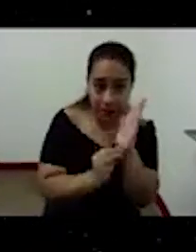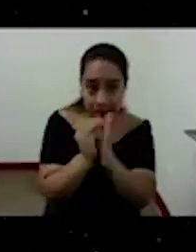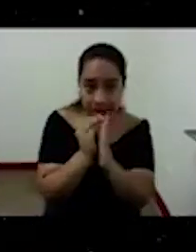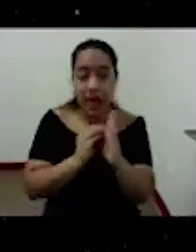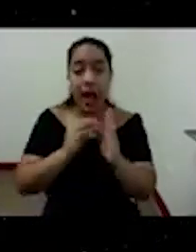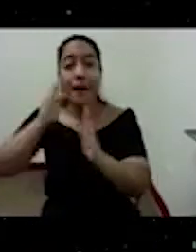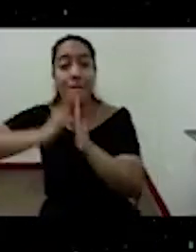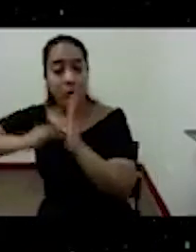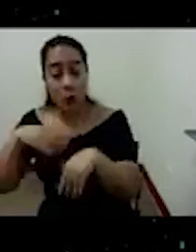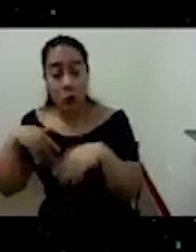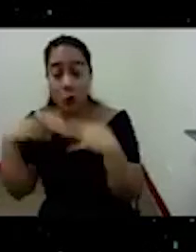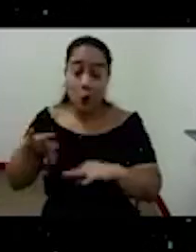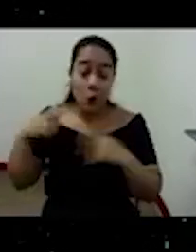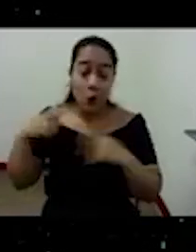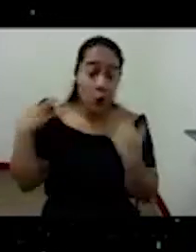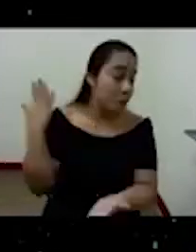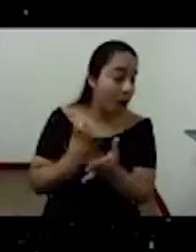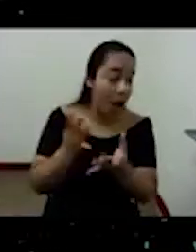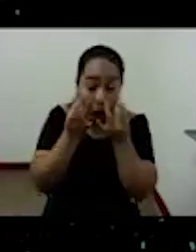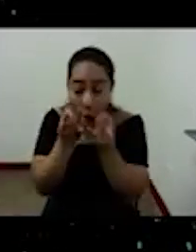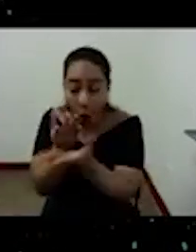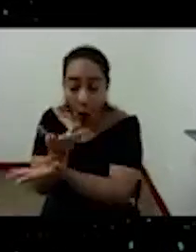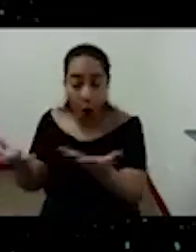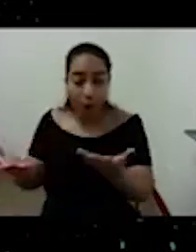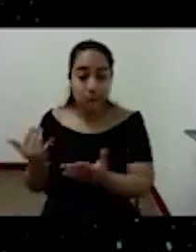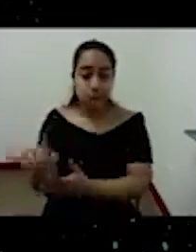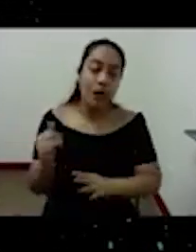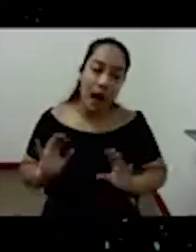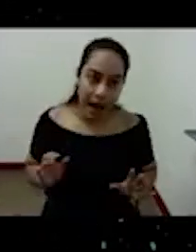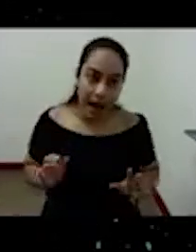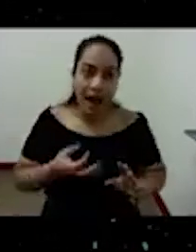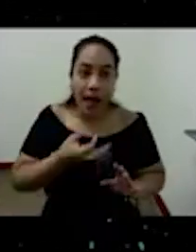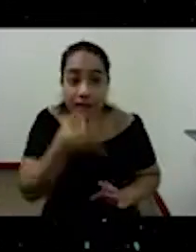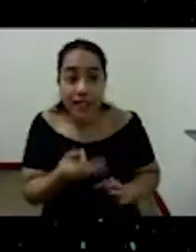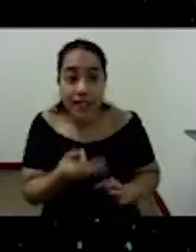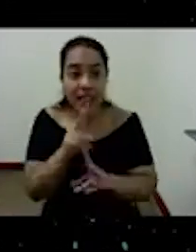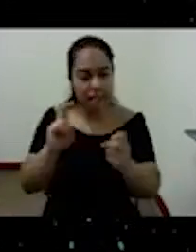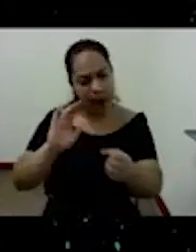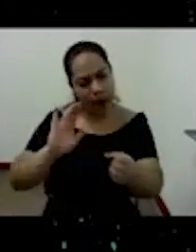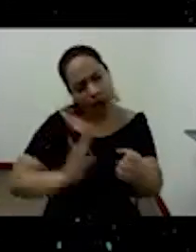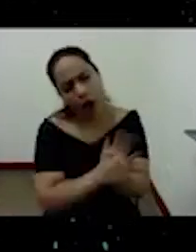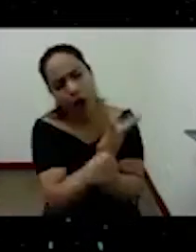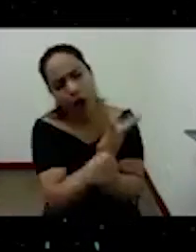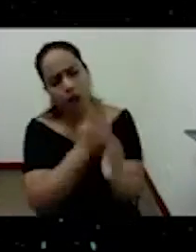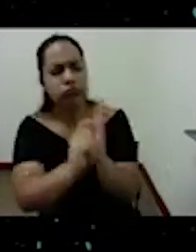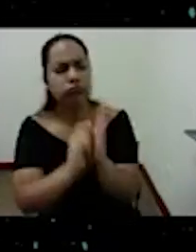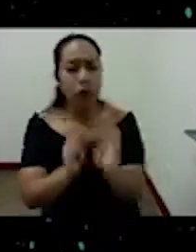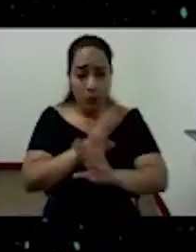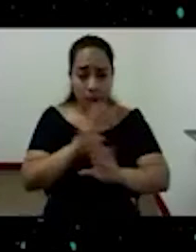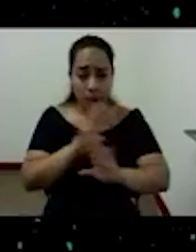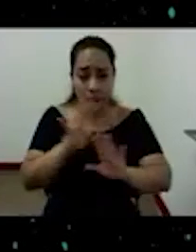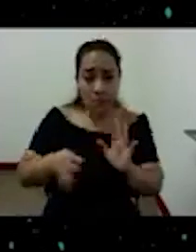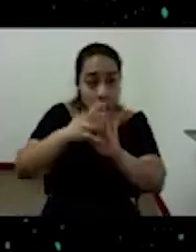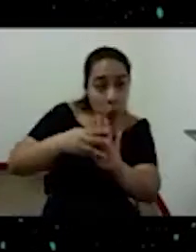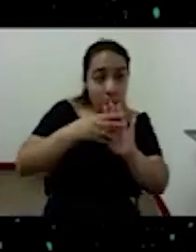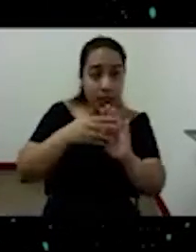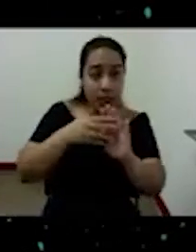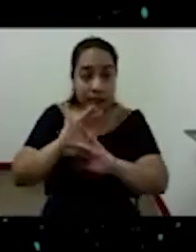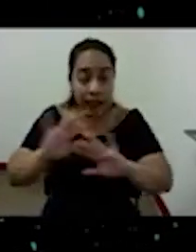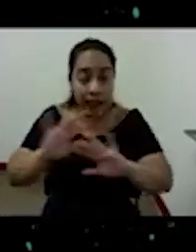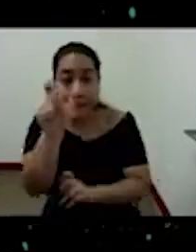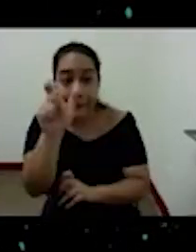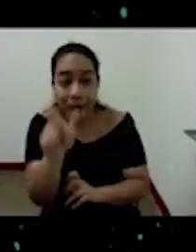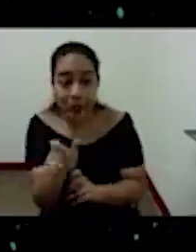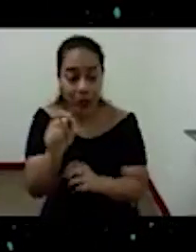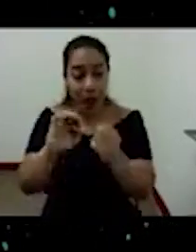trágica. Ciertamente no en el sentido del canto colectivo del coro, porque el pintor es un artesano cósmico,